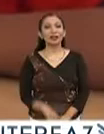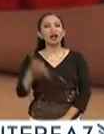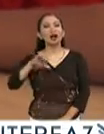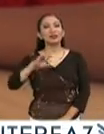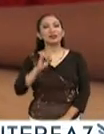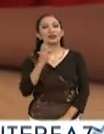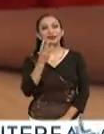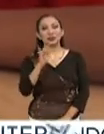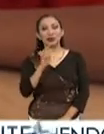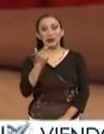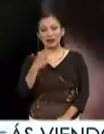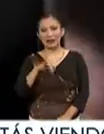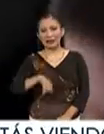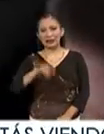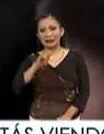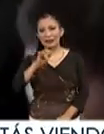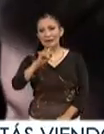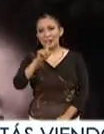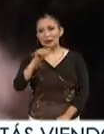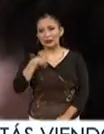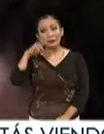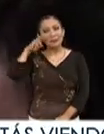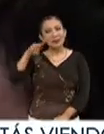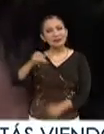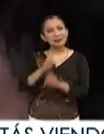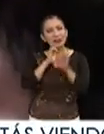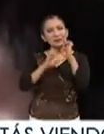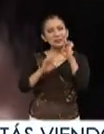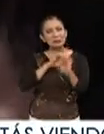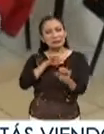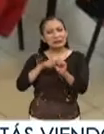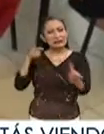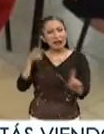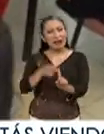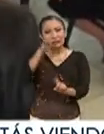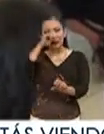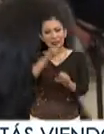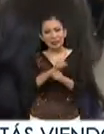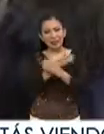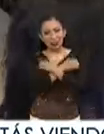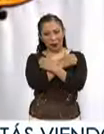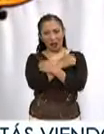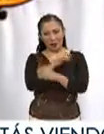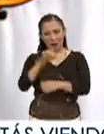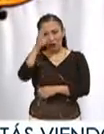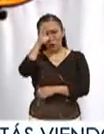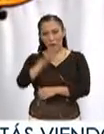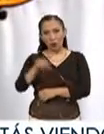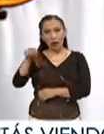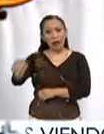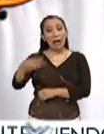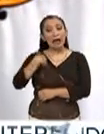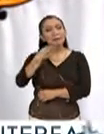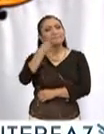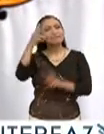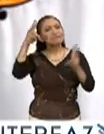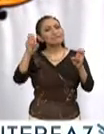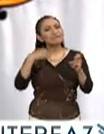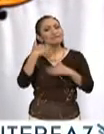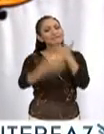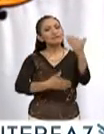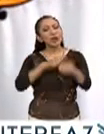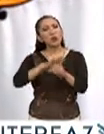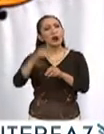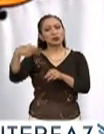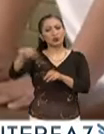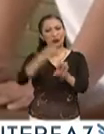Hoy 23 de julio en Interfaz, no te pierdas la entrevista exclusiva con el secretario de Educación de Coahuila, quien nos hablará de los avances